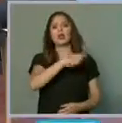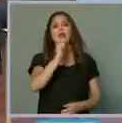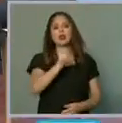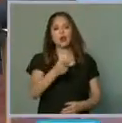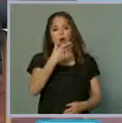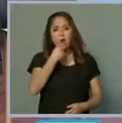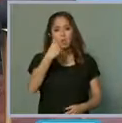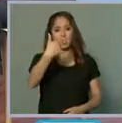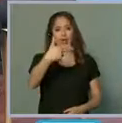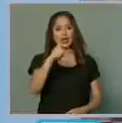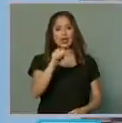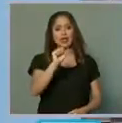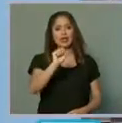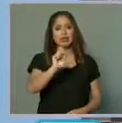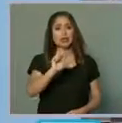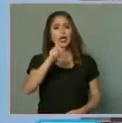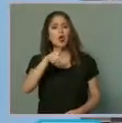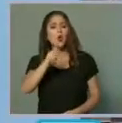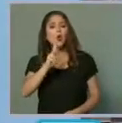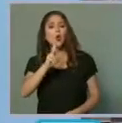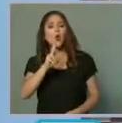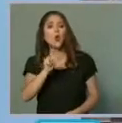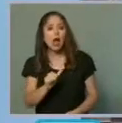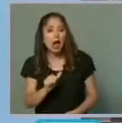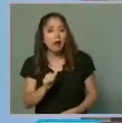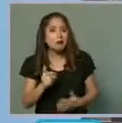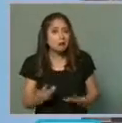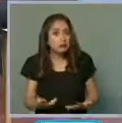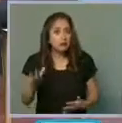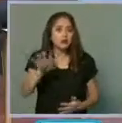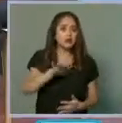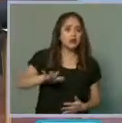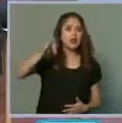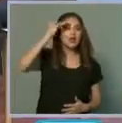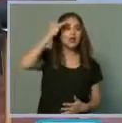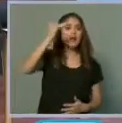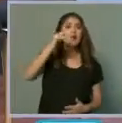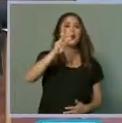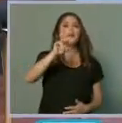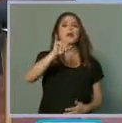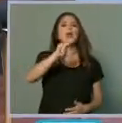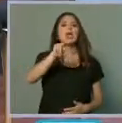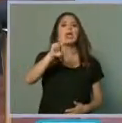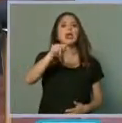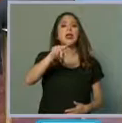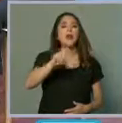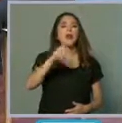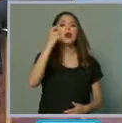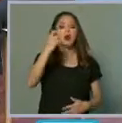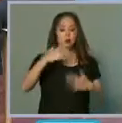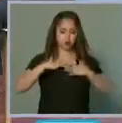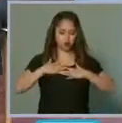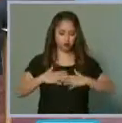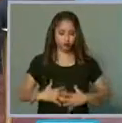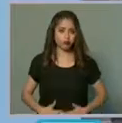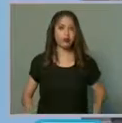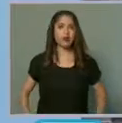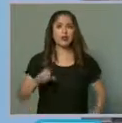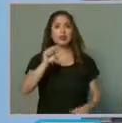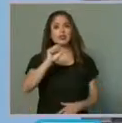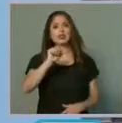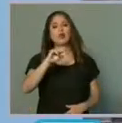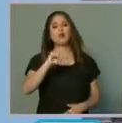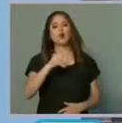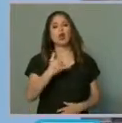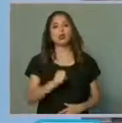en pleno virreinato, Sí. es Hasekura ¿Y que llegaron viene con un samuráis? cortejo de samuráis. Qué bárbaro. A que Qué no se la